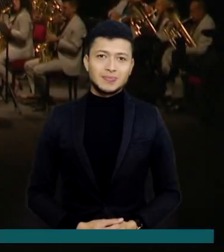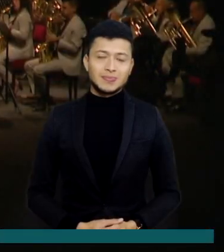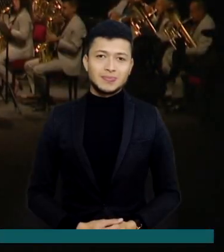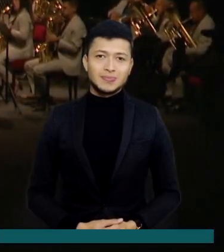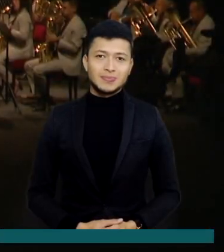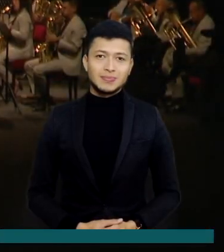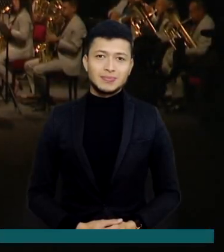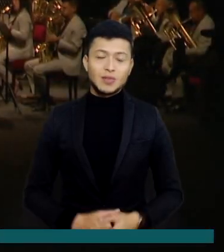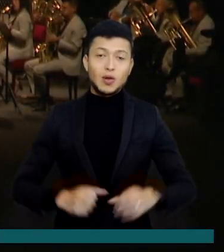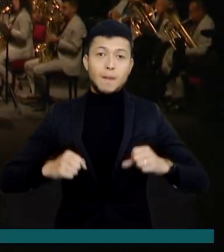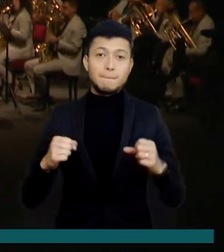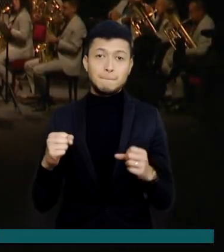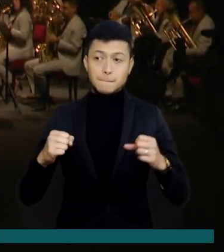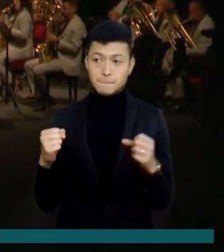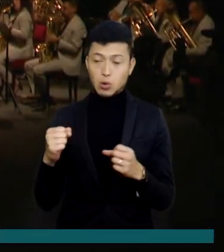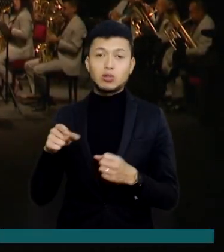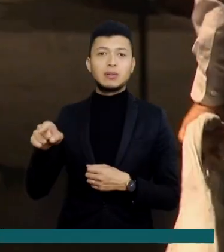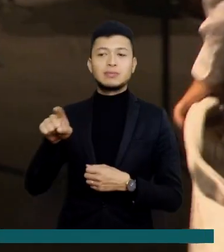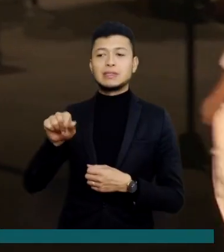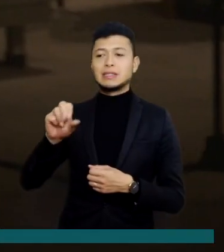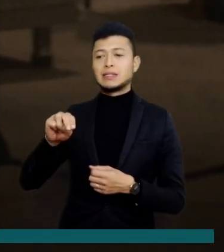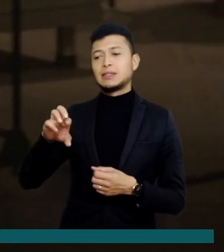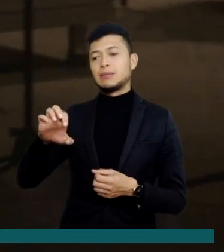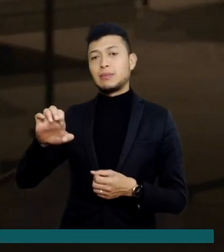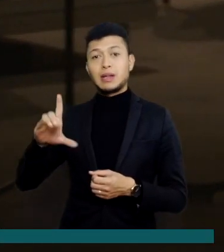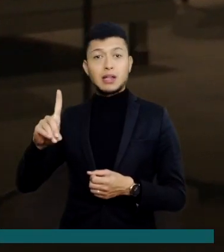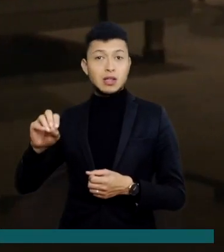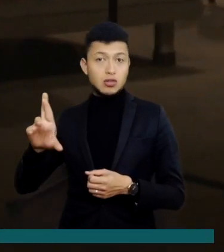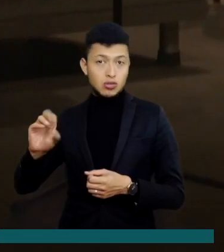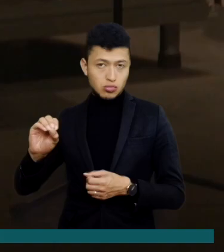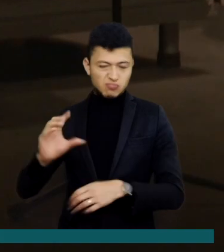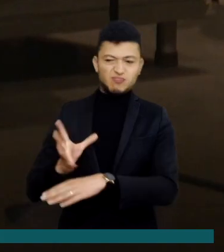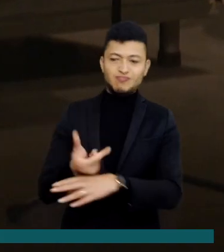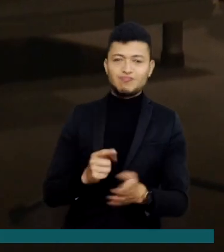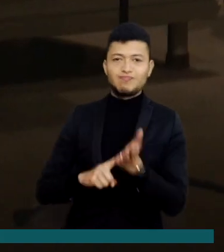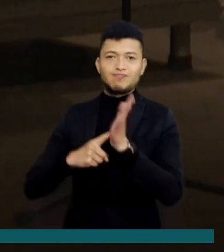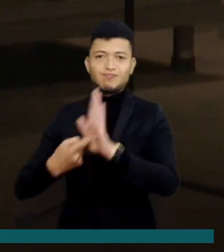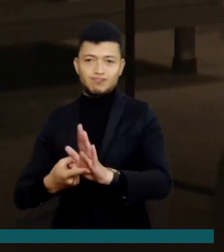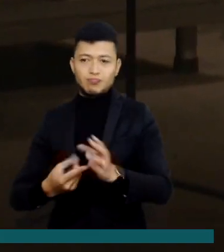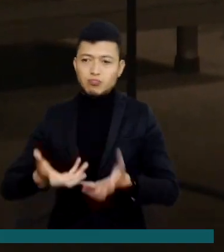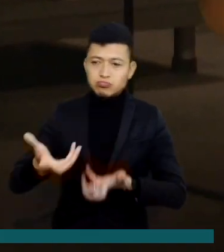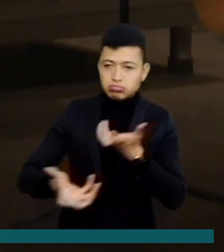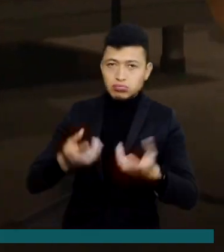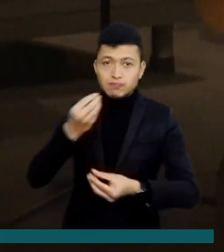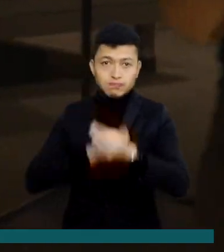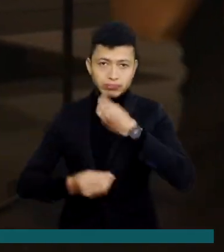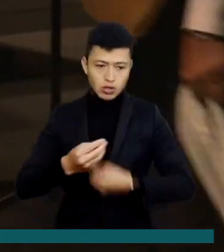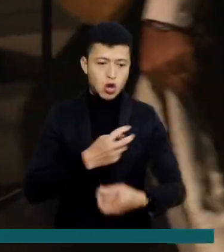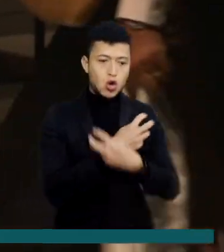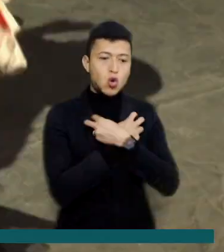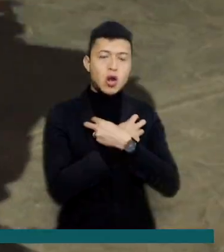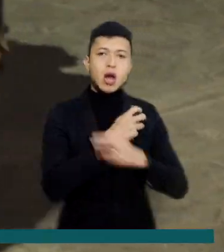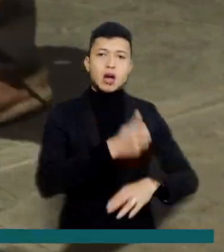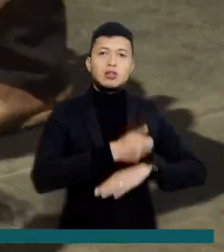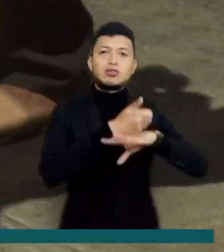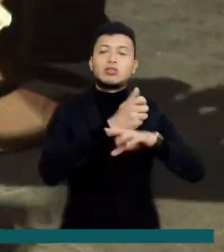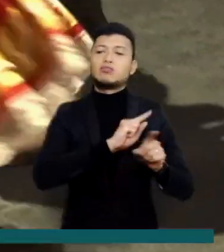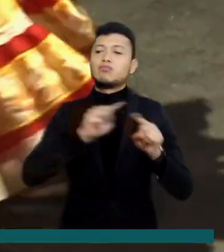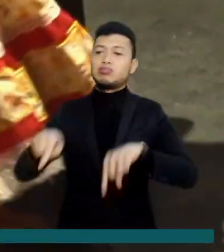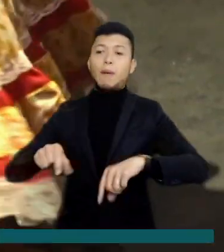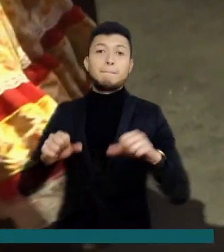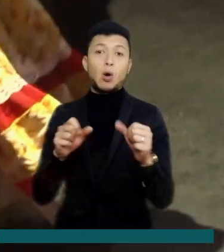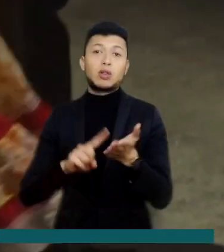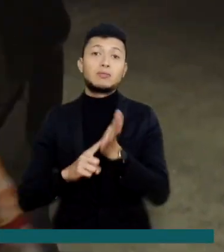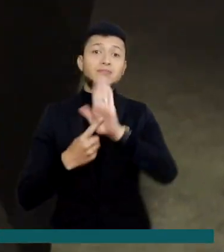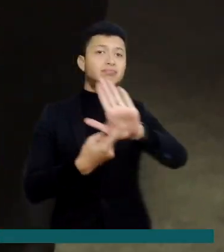El San Pedro en Bogotá. Con presentaciones artísticas y delicias gastronómicas, las autoridades del Huila dieron un adelanto en la capital